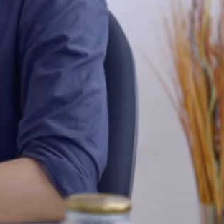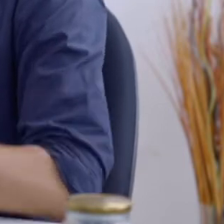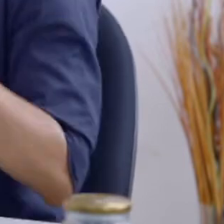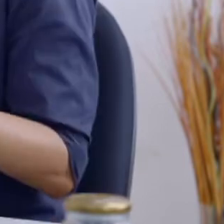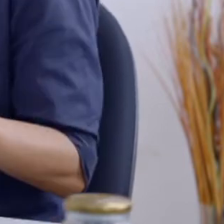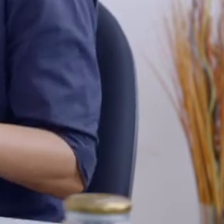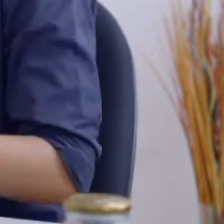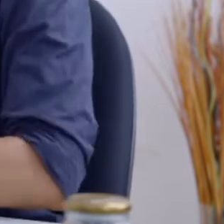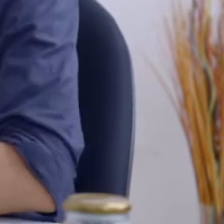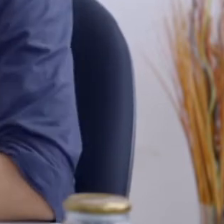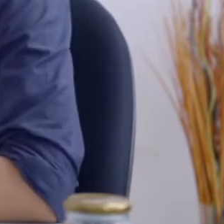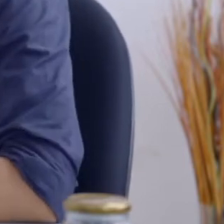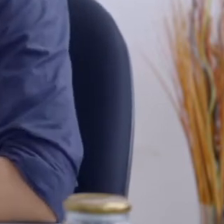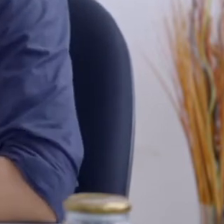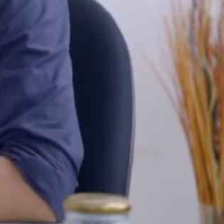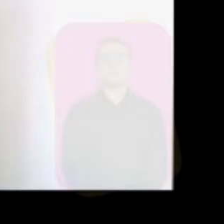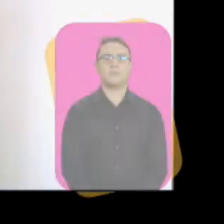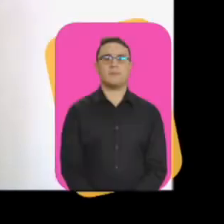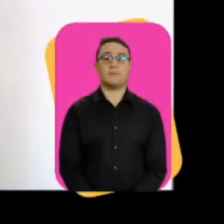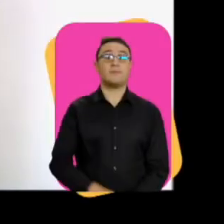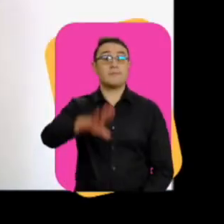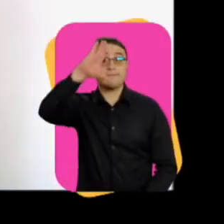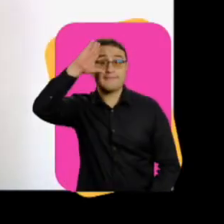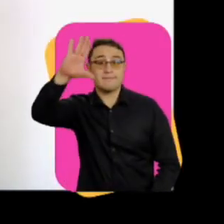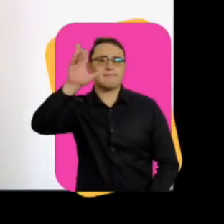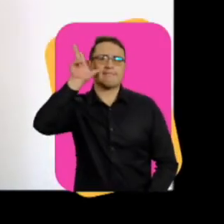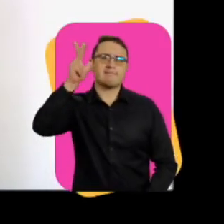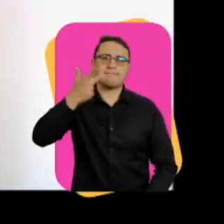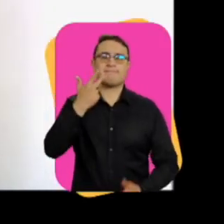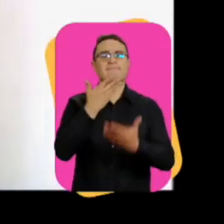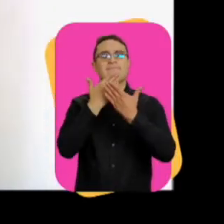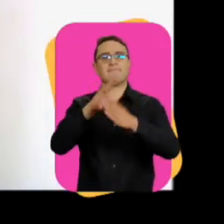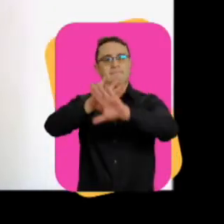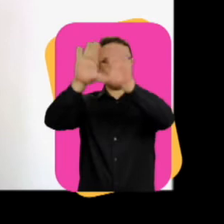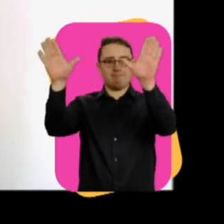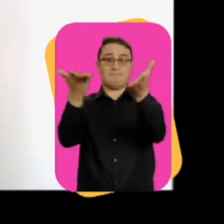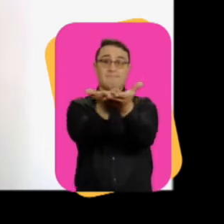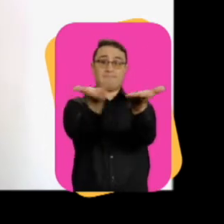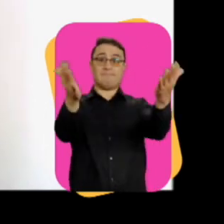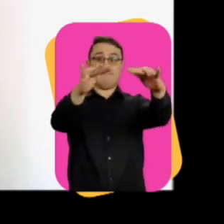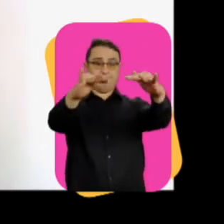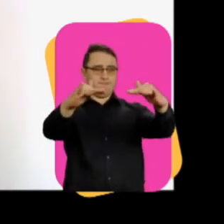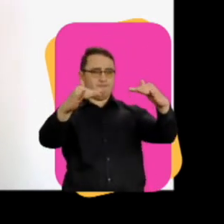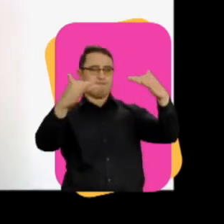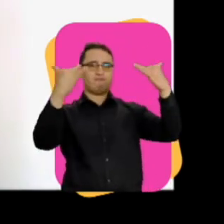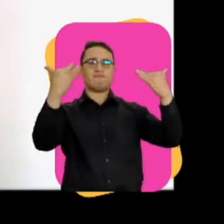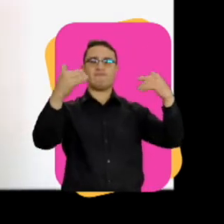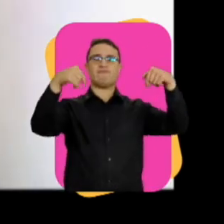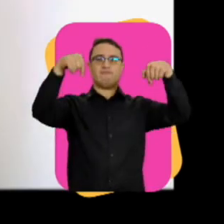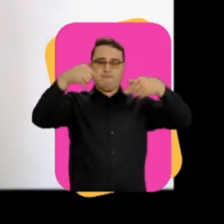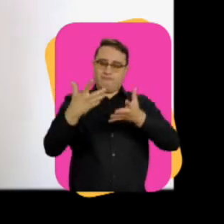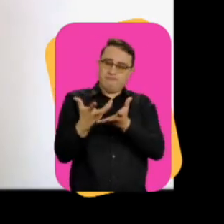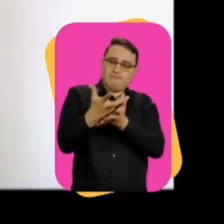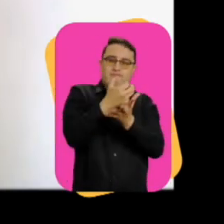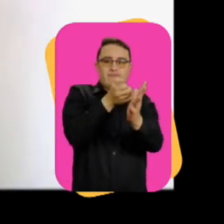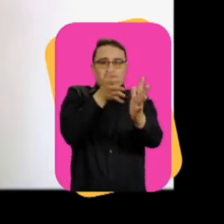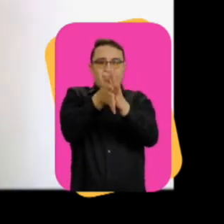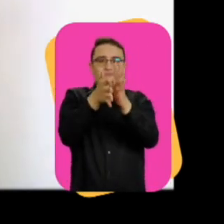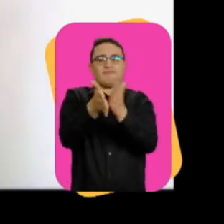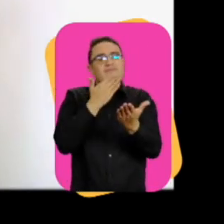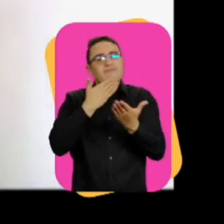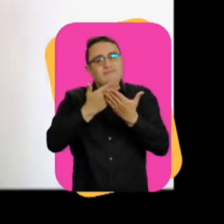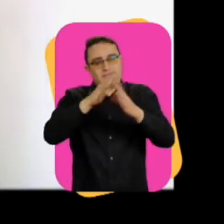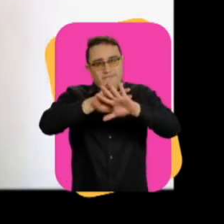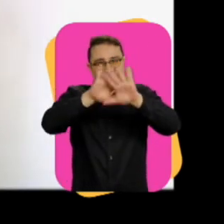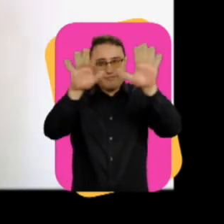Hola Álvaro, ¿cómo estás? Hola Cristian, buenos días y buenos días a todos los que están viendo pues, la rendición de cuentas del Canal